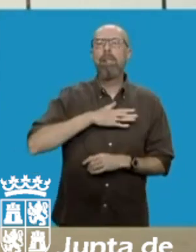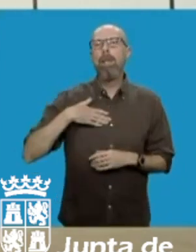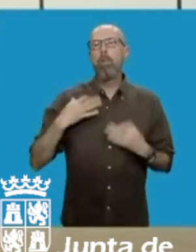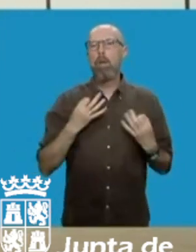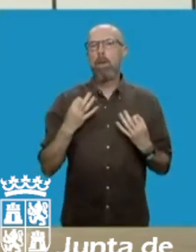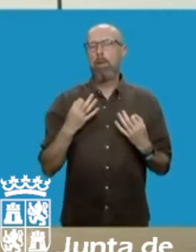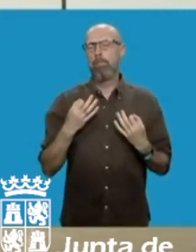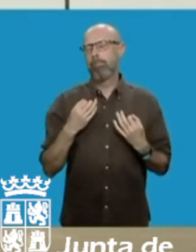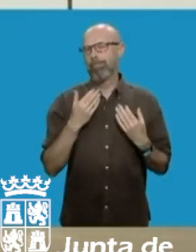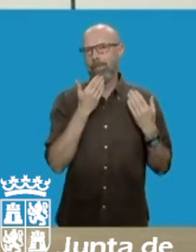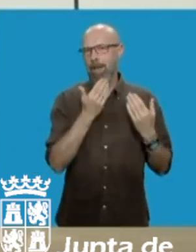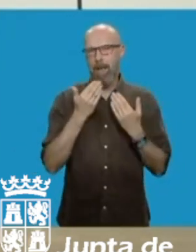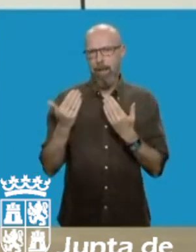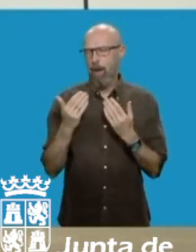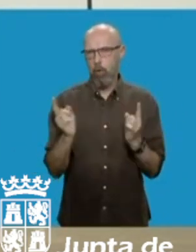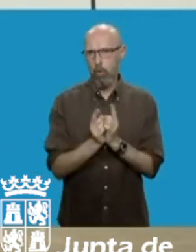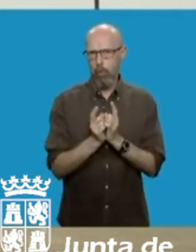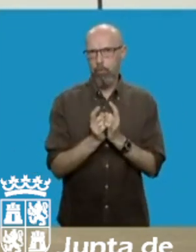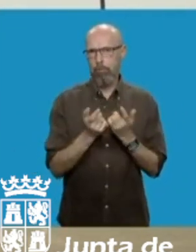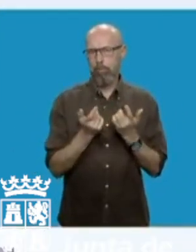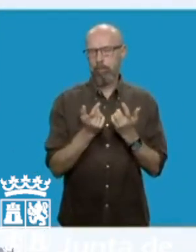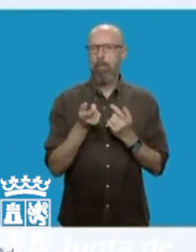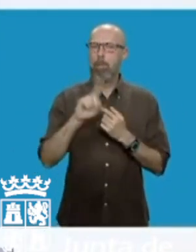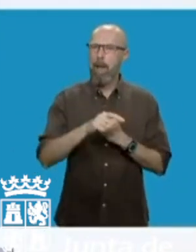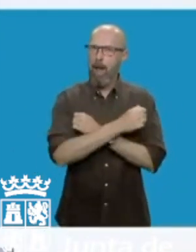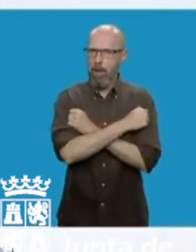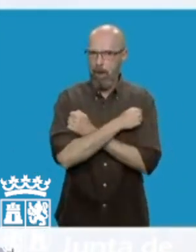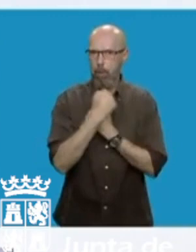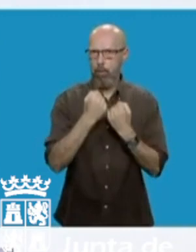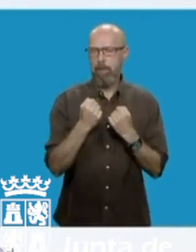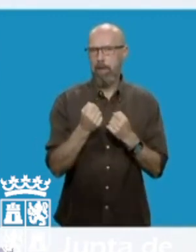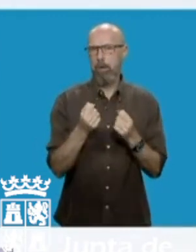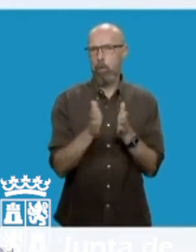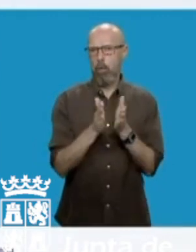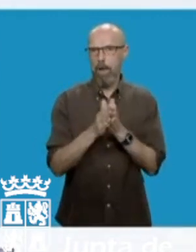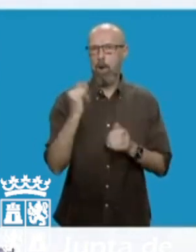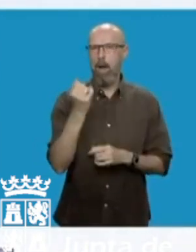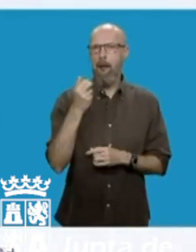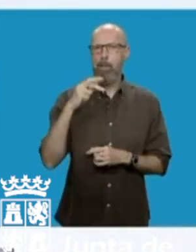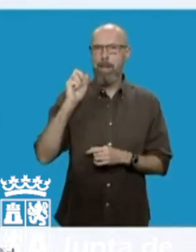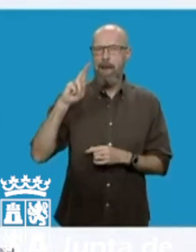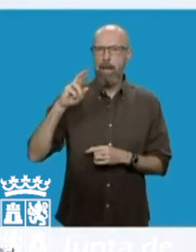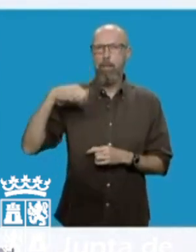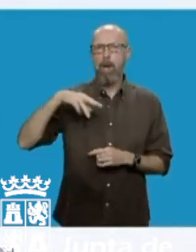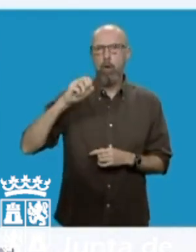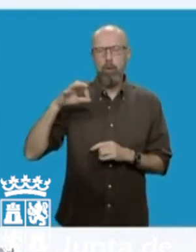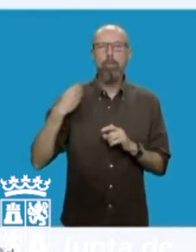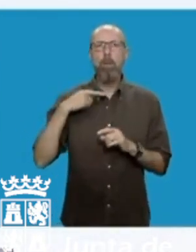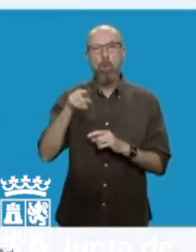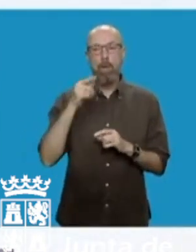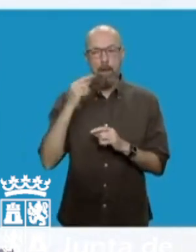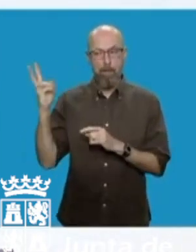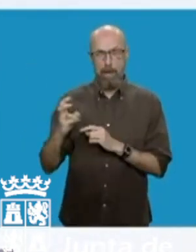hacer un pequeño agradecimiento y mandar un fuerte abrazo a nuestro compañero Javier Mardones. Este año no ha podido acompañarnos, pero desde aquí,